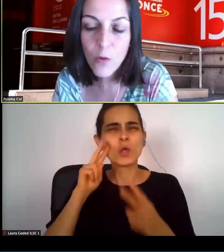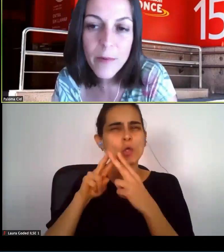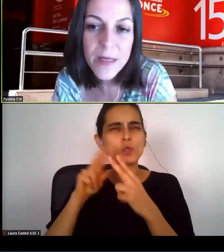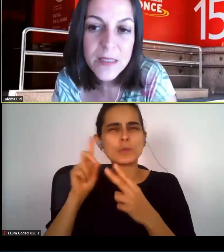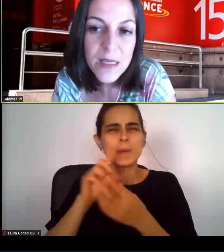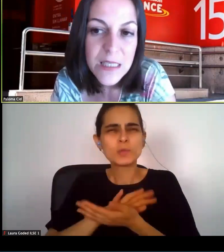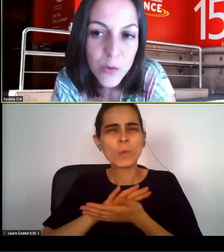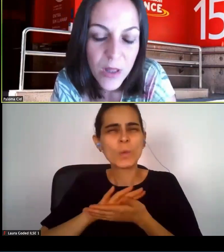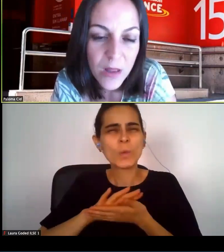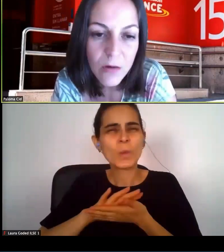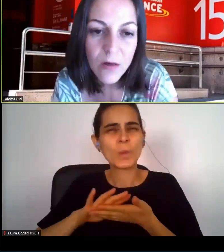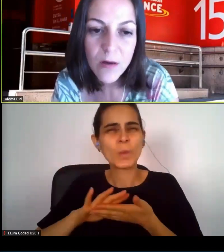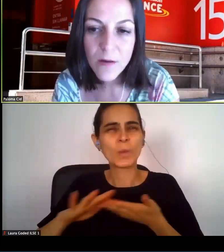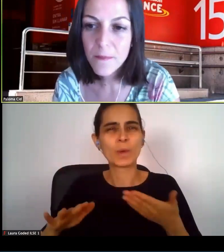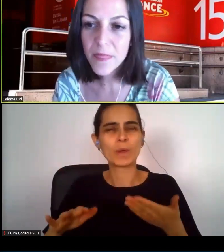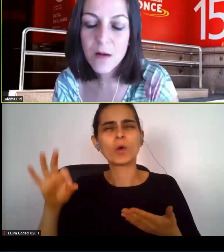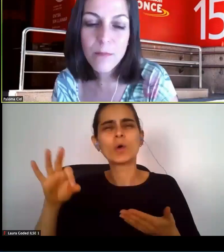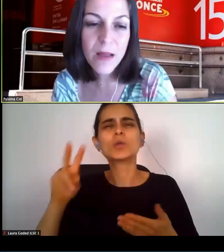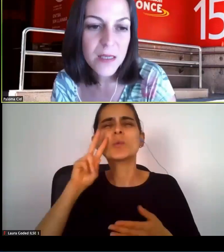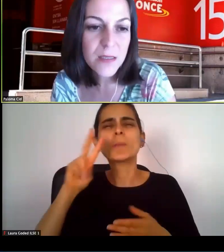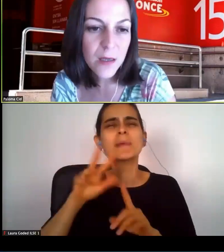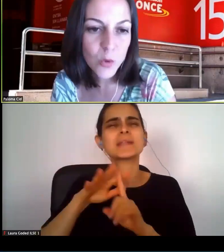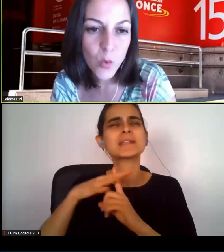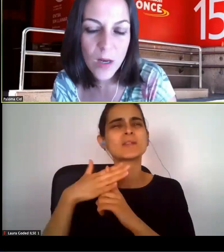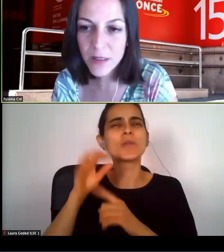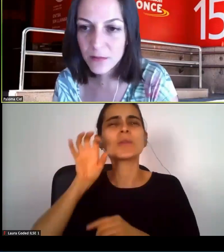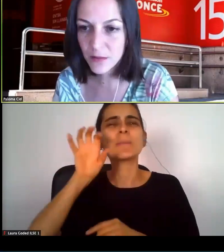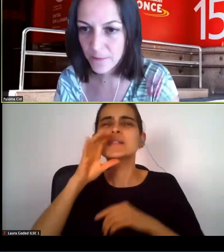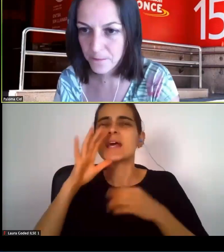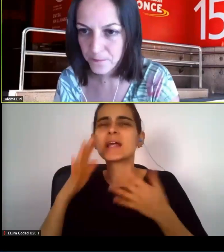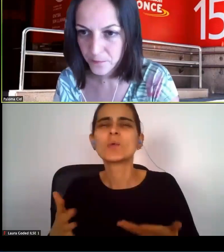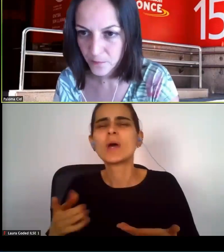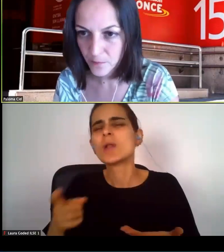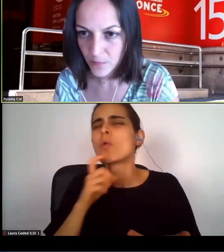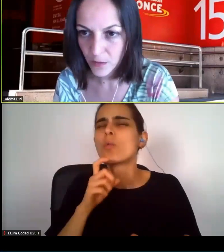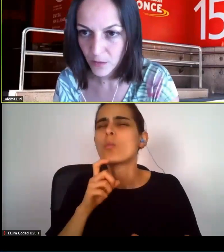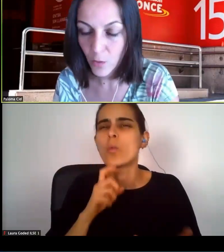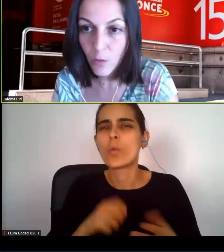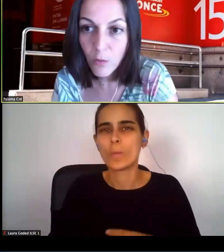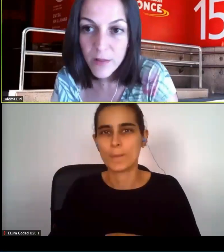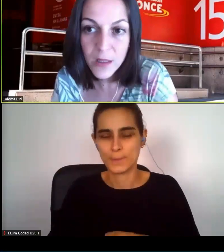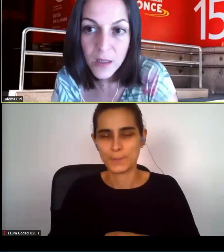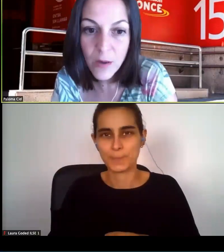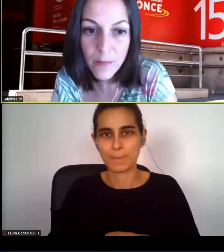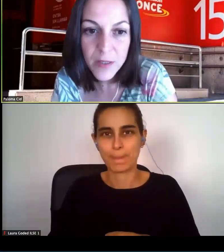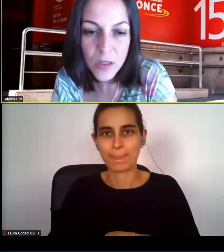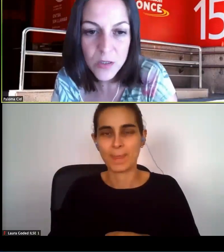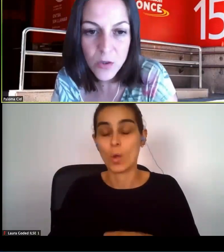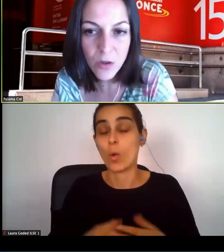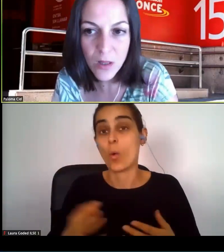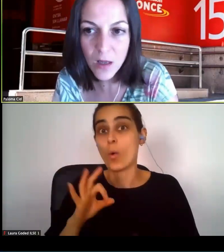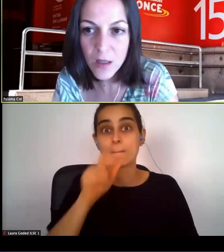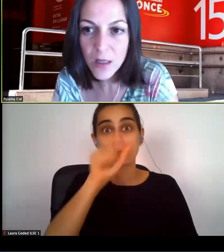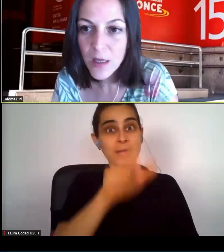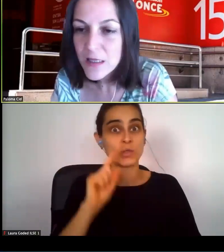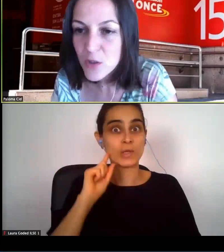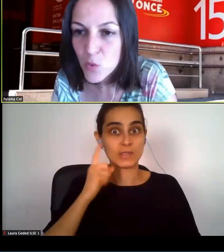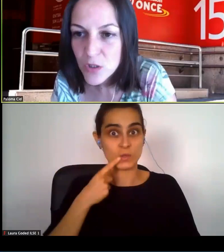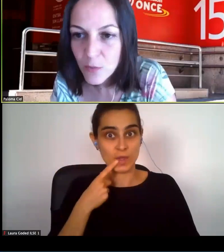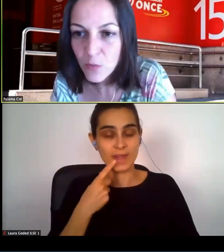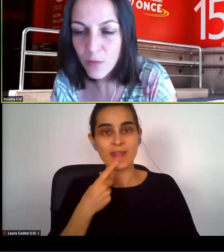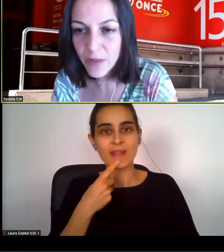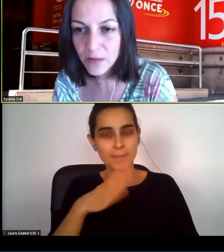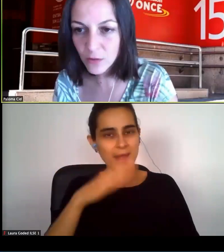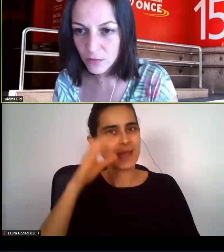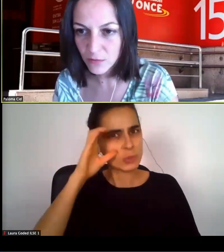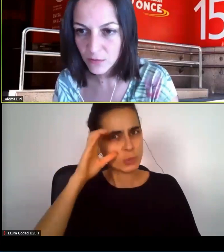o ¿cómo ves la situación del país actualmente? O decirle a una persona sorda,